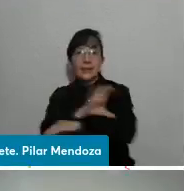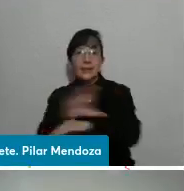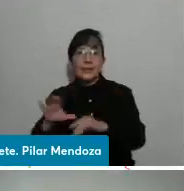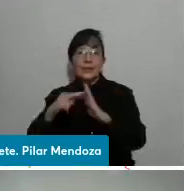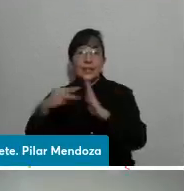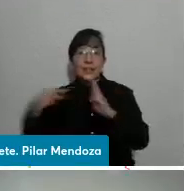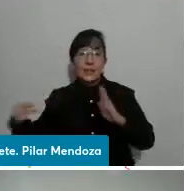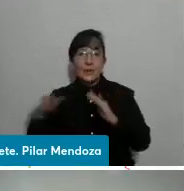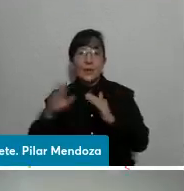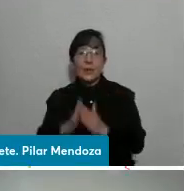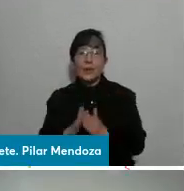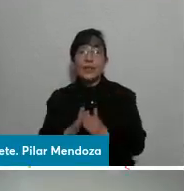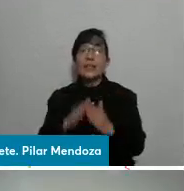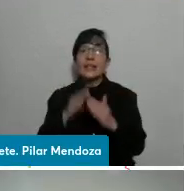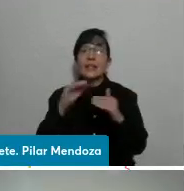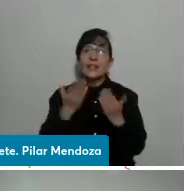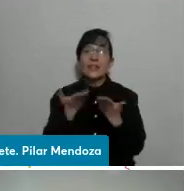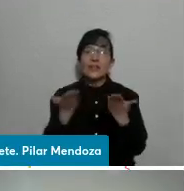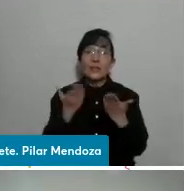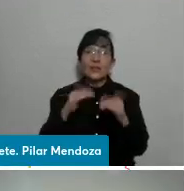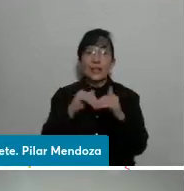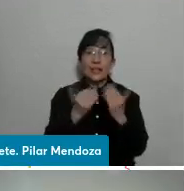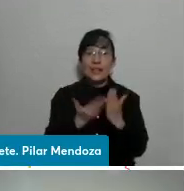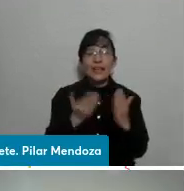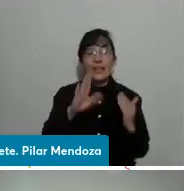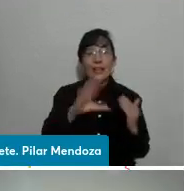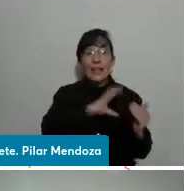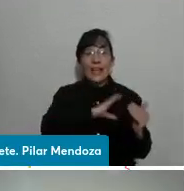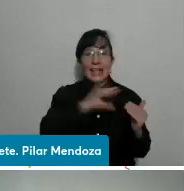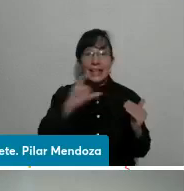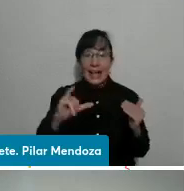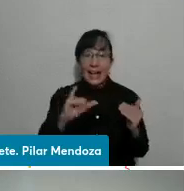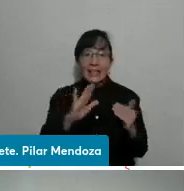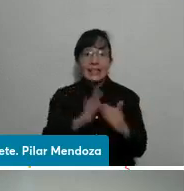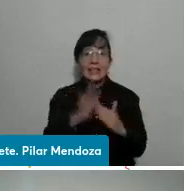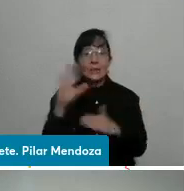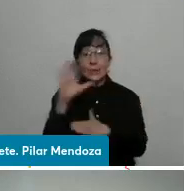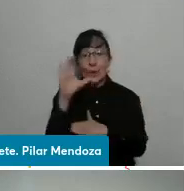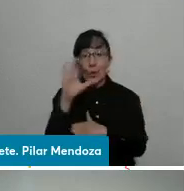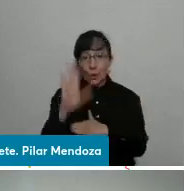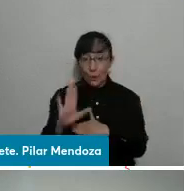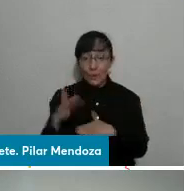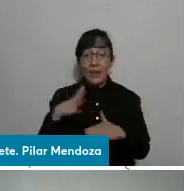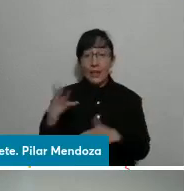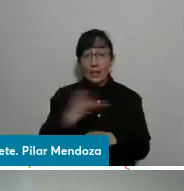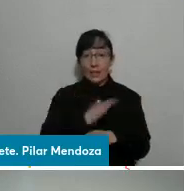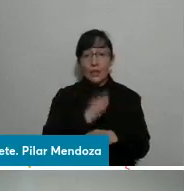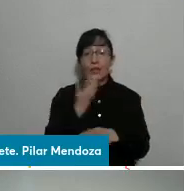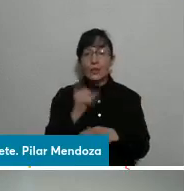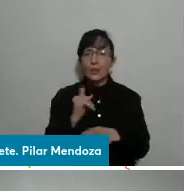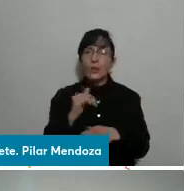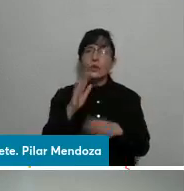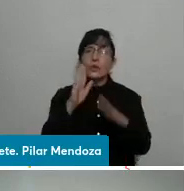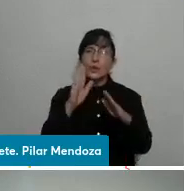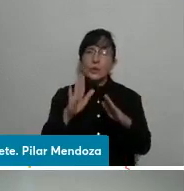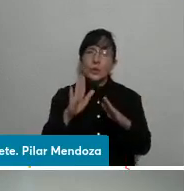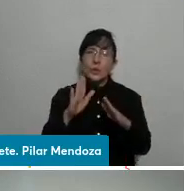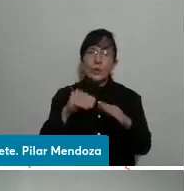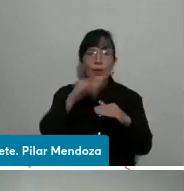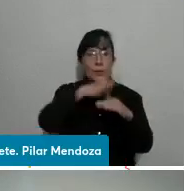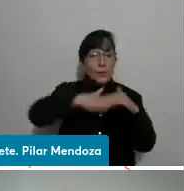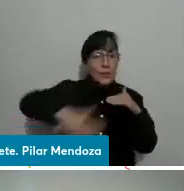Fernando Caicedo, en la ciudad de Cali, Colombia. Nosotros pues, estamos ubicados en una zona de ladera.